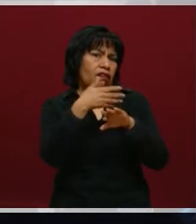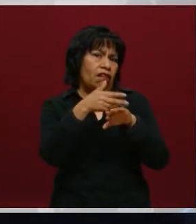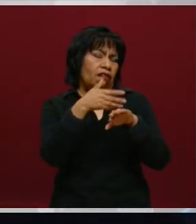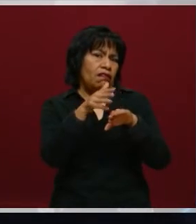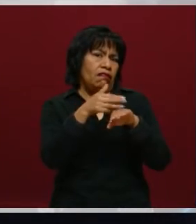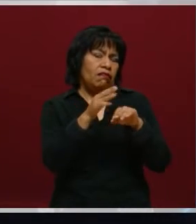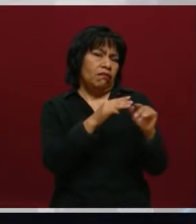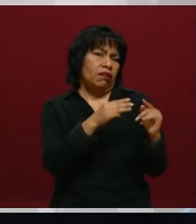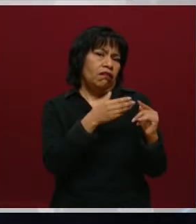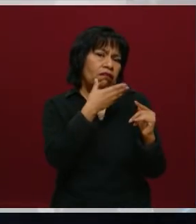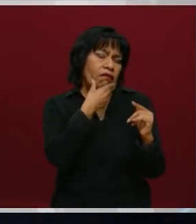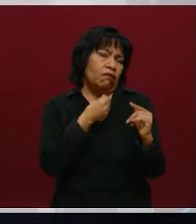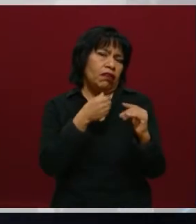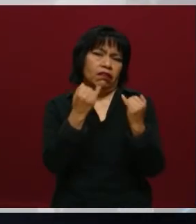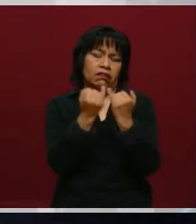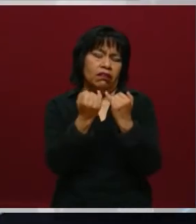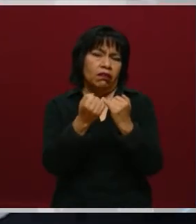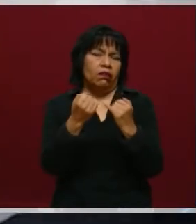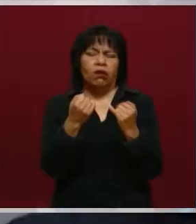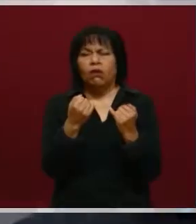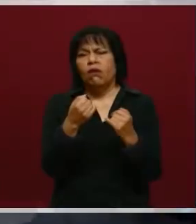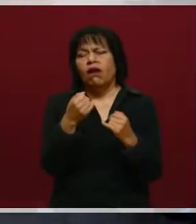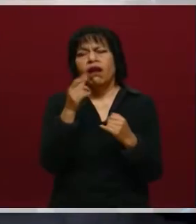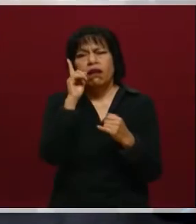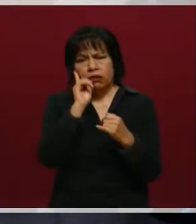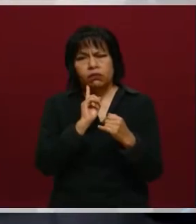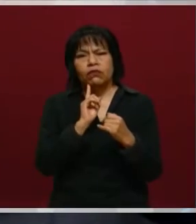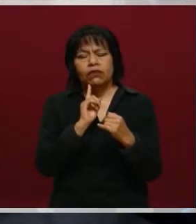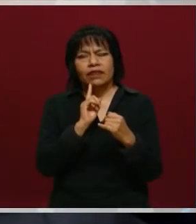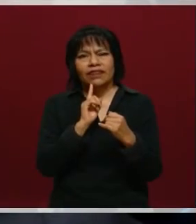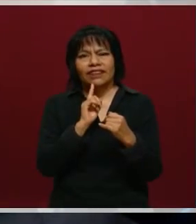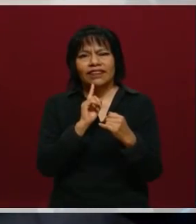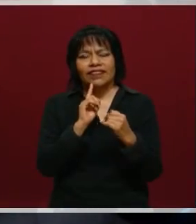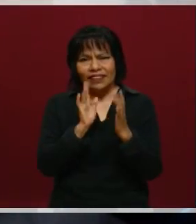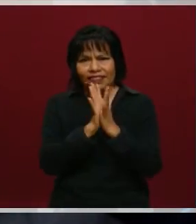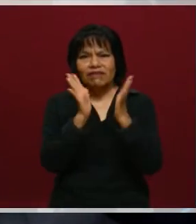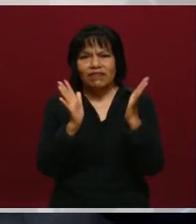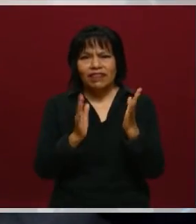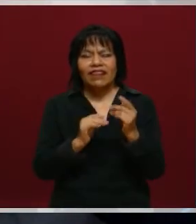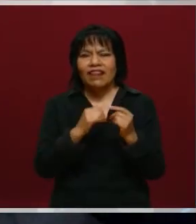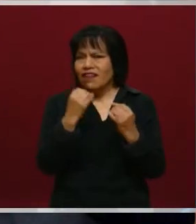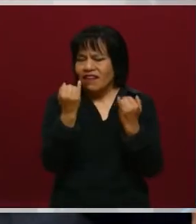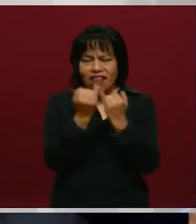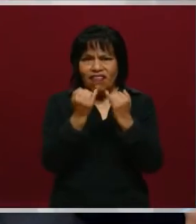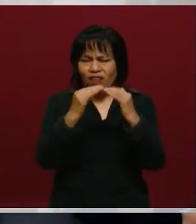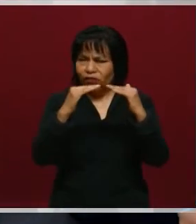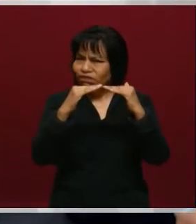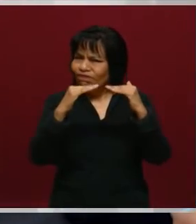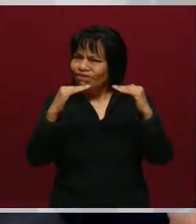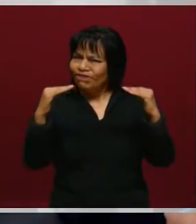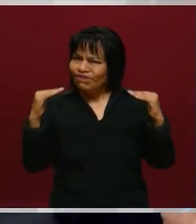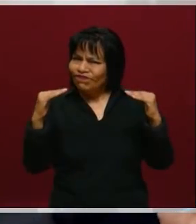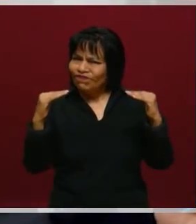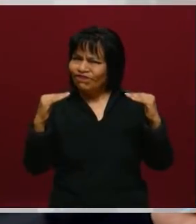personajes varones es el mismo dedicado a personajes femeninos